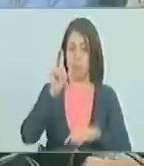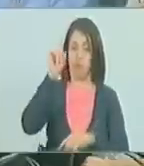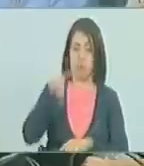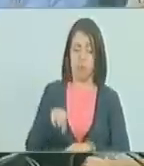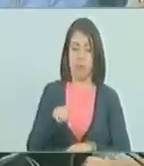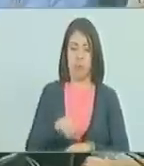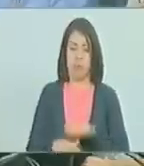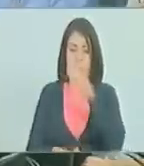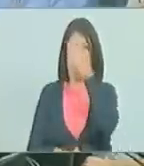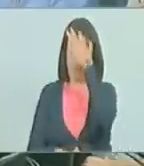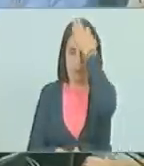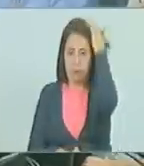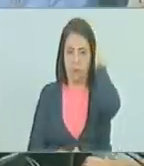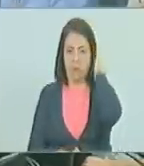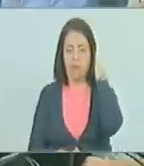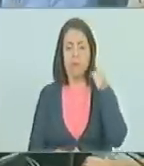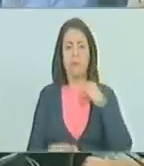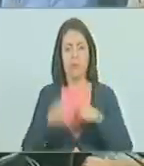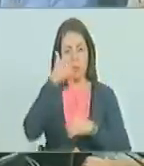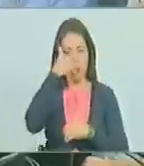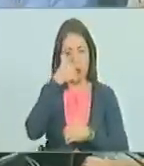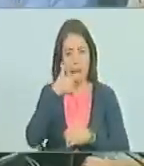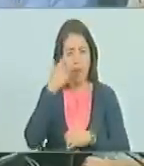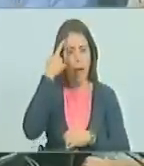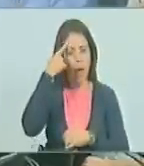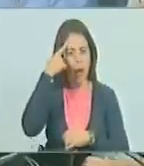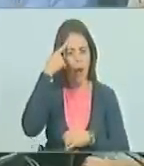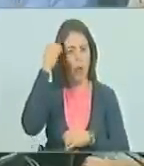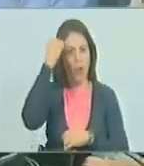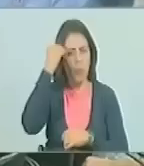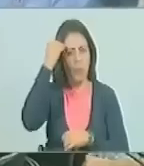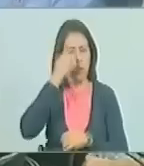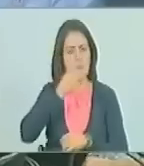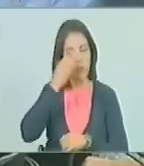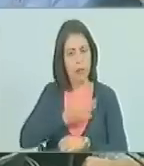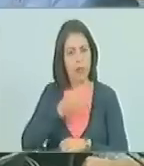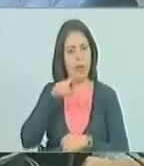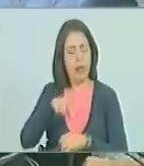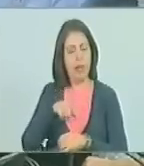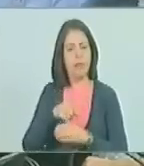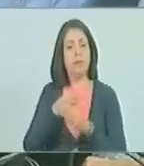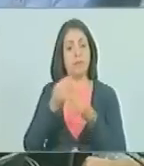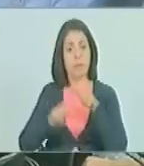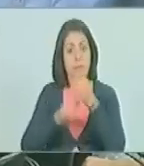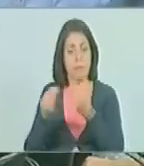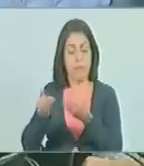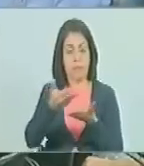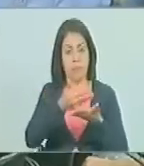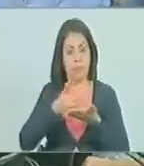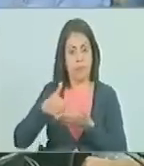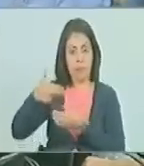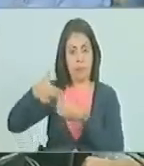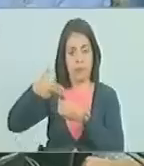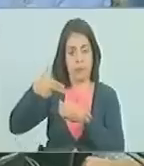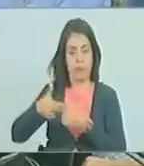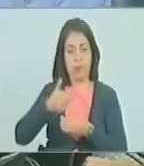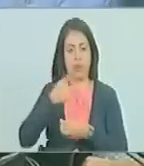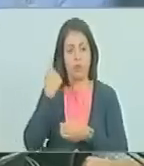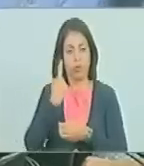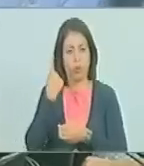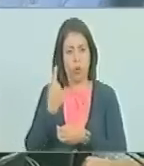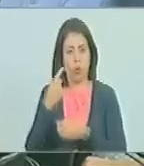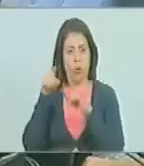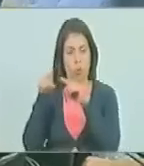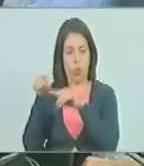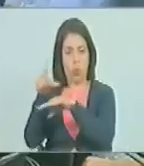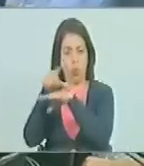transitar también por el camino de la sensatez. Los recursos de este país y las riquezas de este país no son